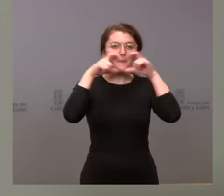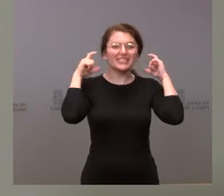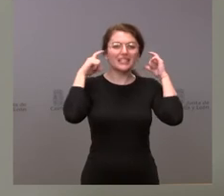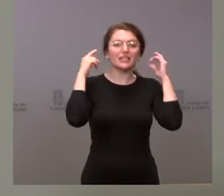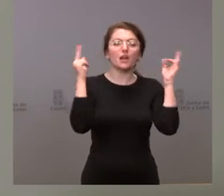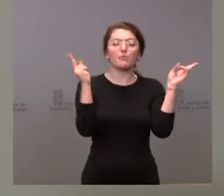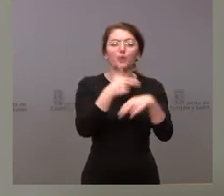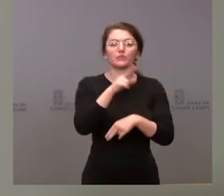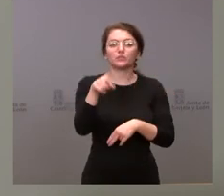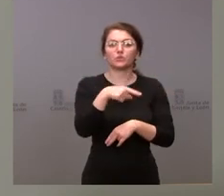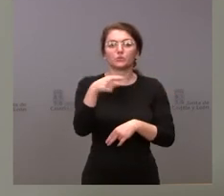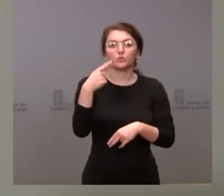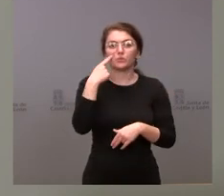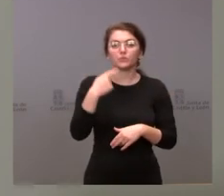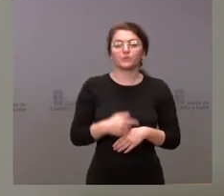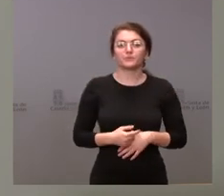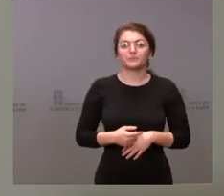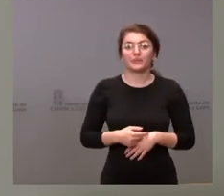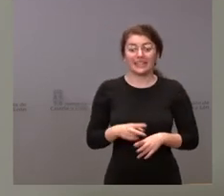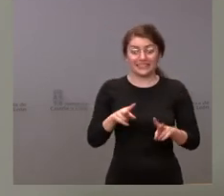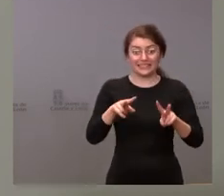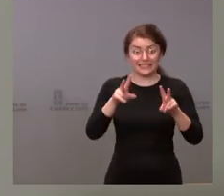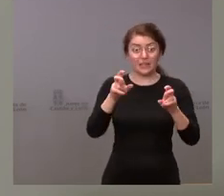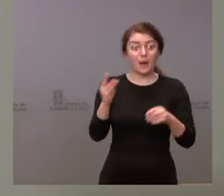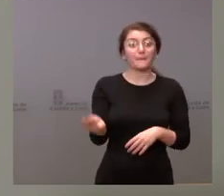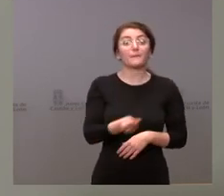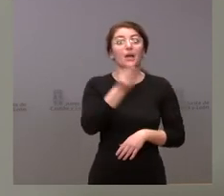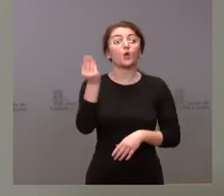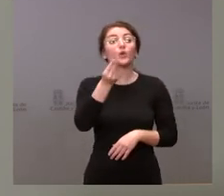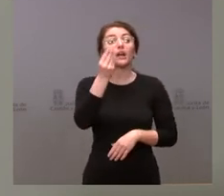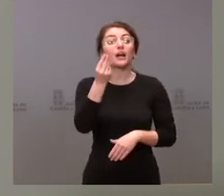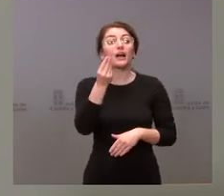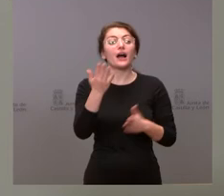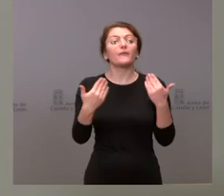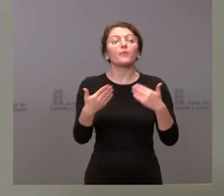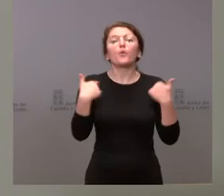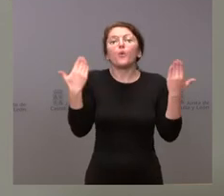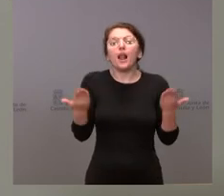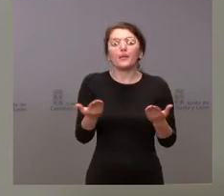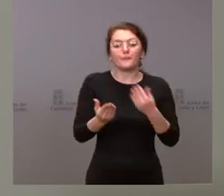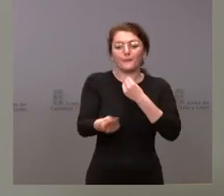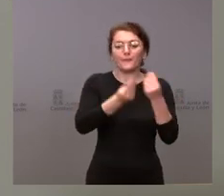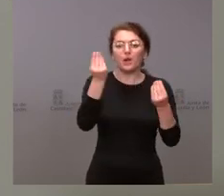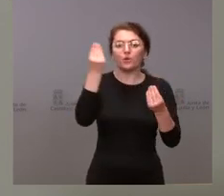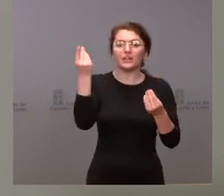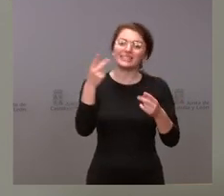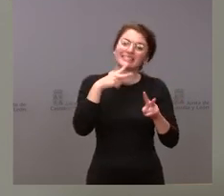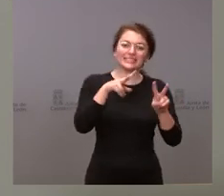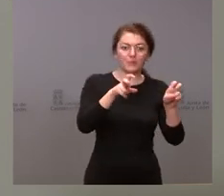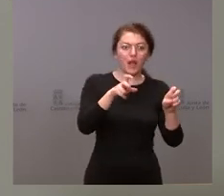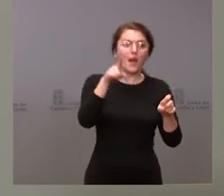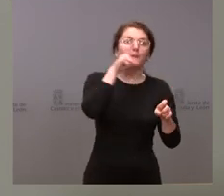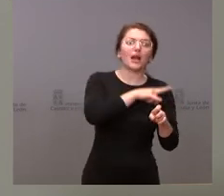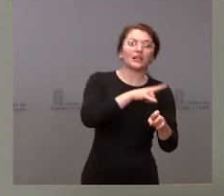evidentemente se habló de las mejoras en aquello que está mal y aquello que está mal es un tema de rutas es un tema de